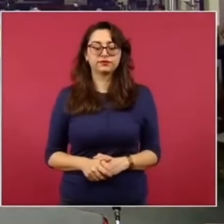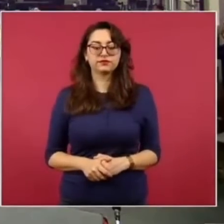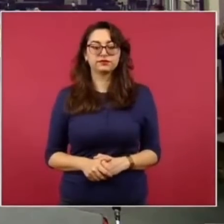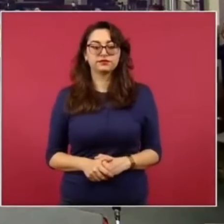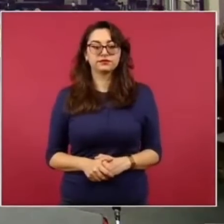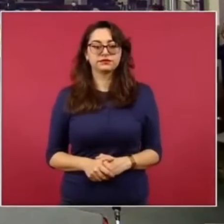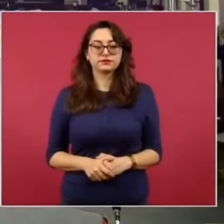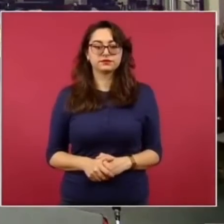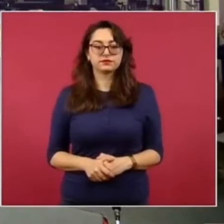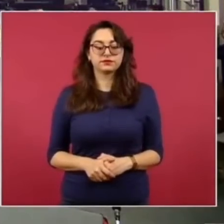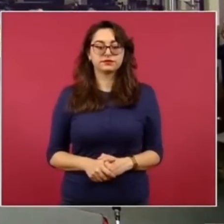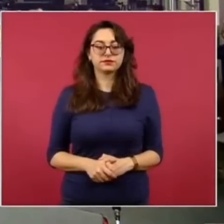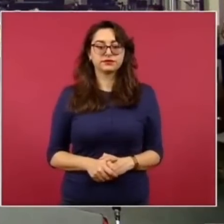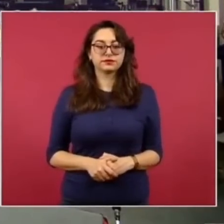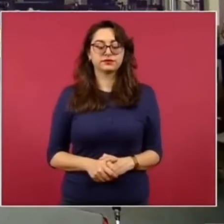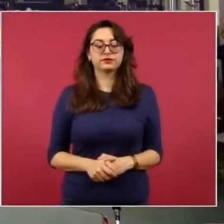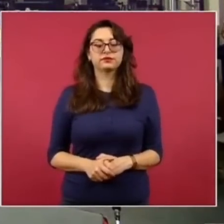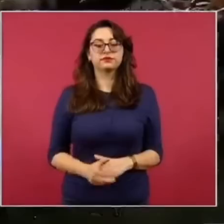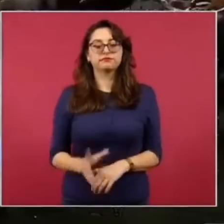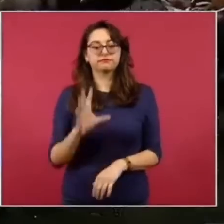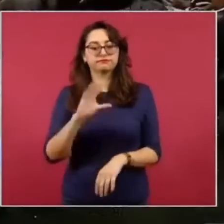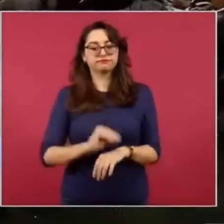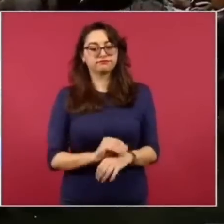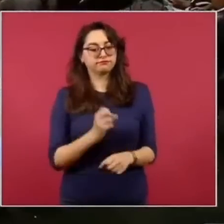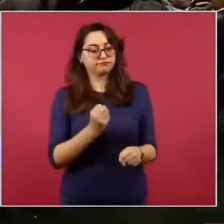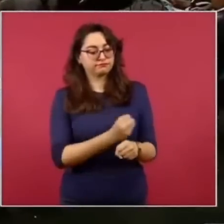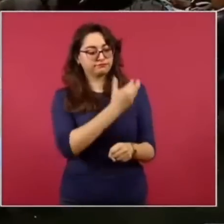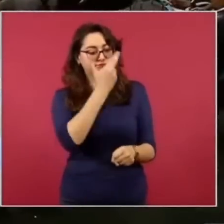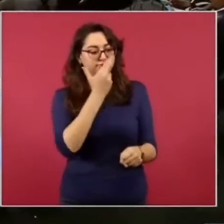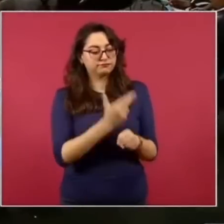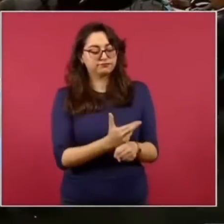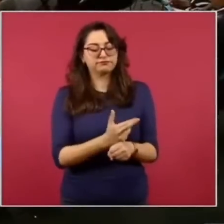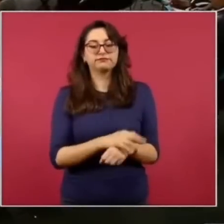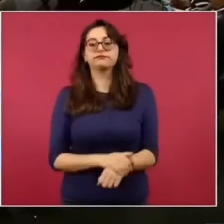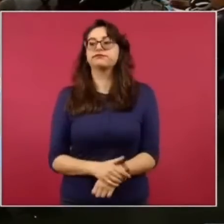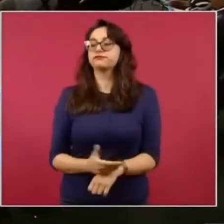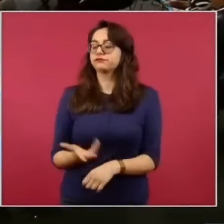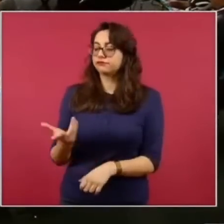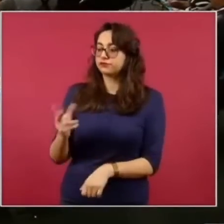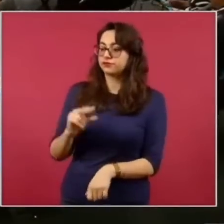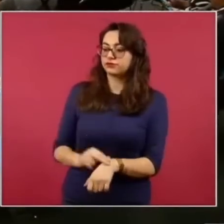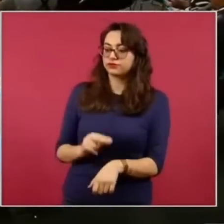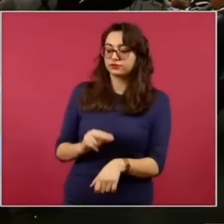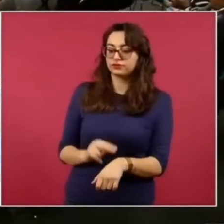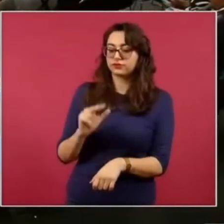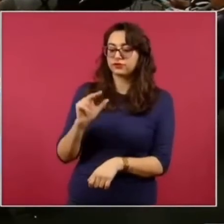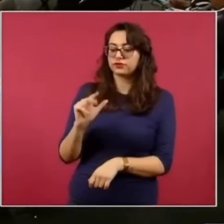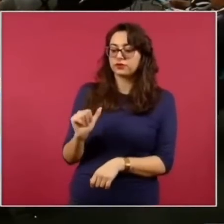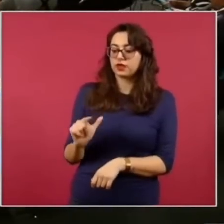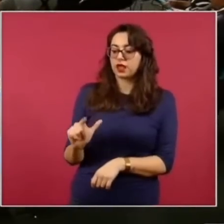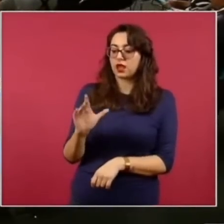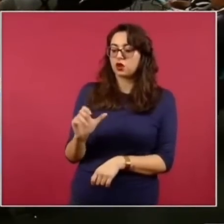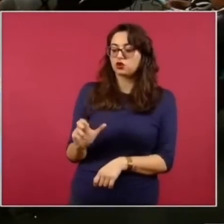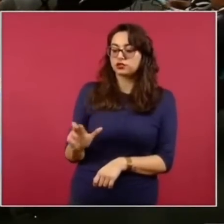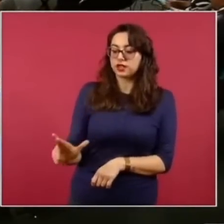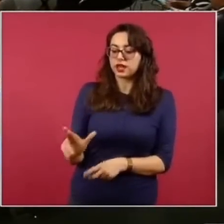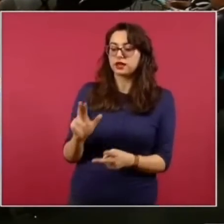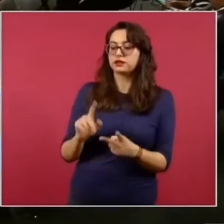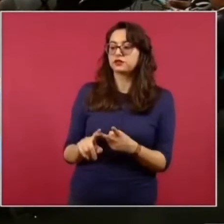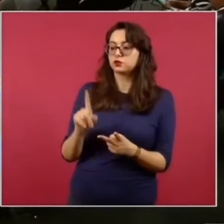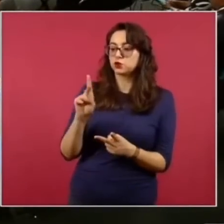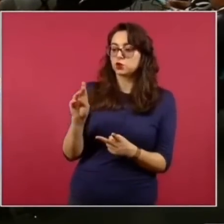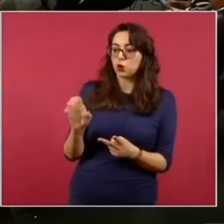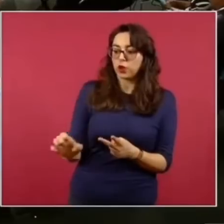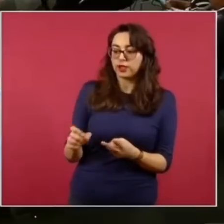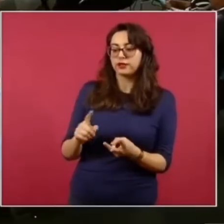Con su permiso, secretario Adán Augusto, doctora Coser, Zoe, querido Alex, muy buenos días, tengan todas y